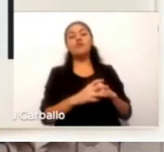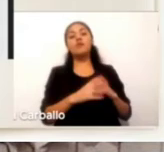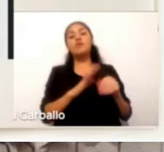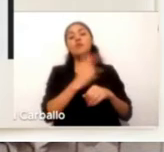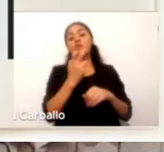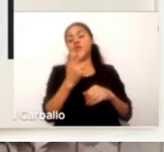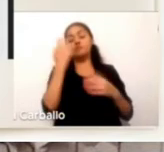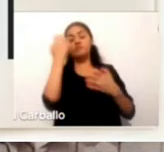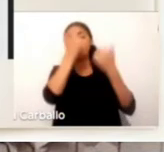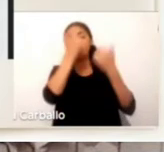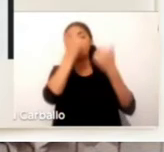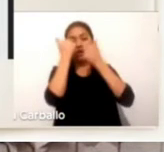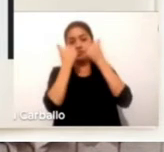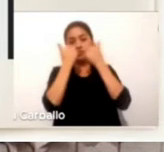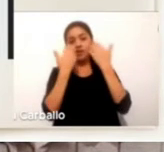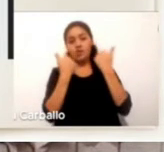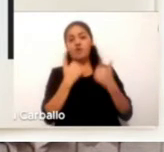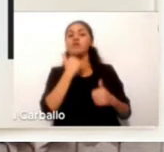corregido el error.